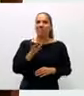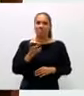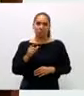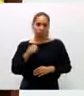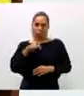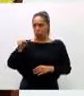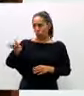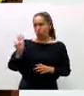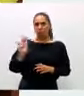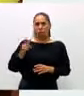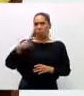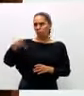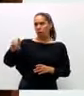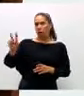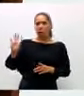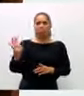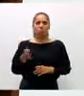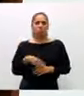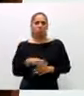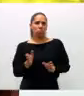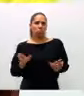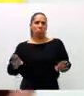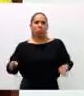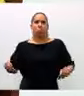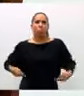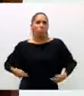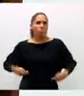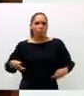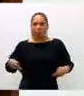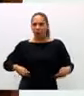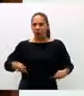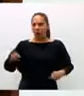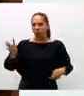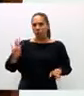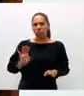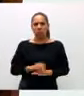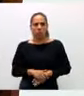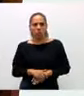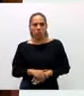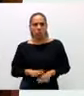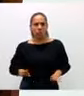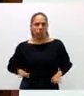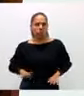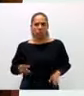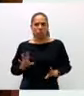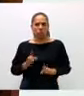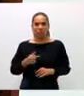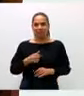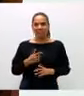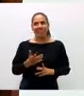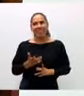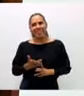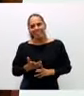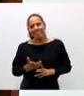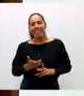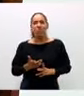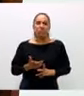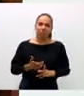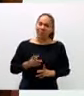culpa, llovió, se fue la luz, o sea, siempre es el universo y yo no tengo ninguna responsabilidad. Con ese tipo de